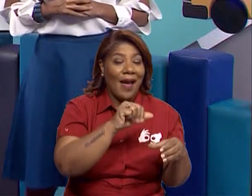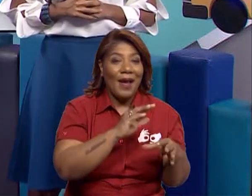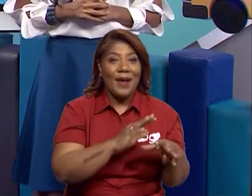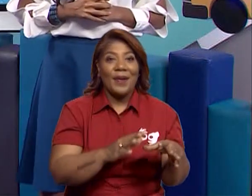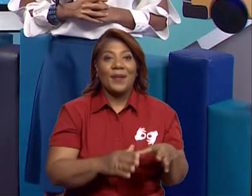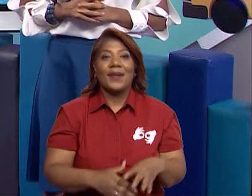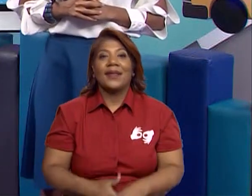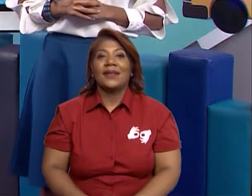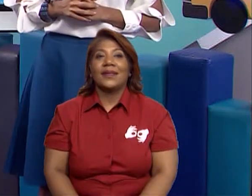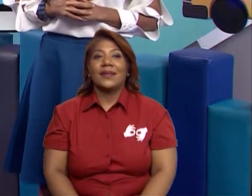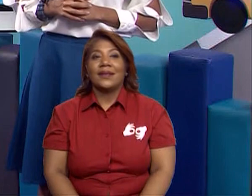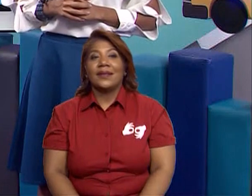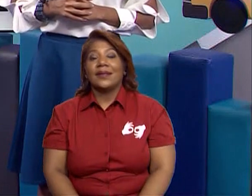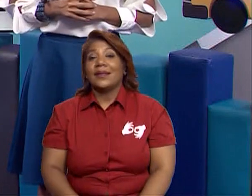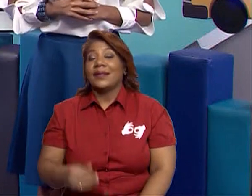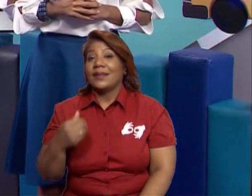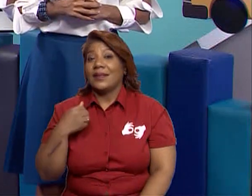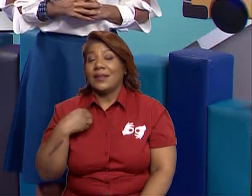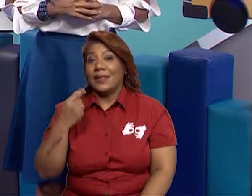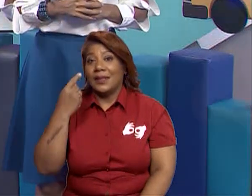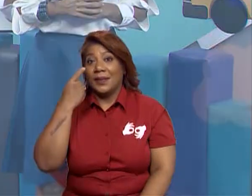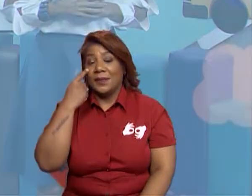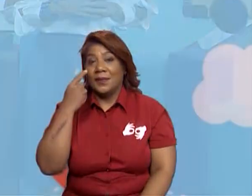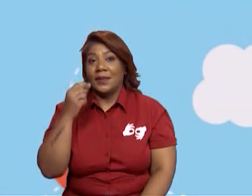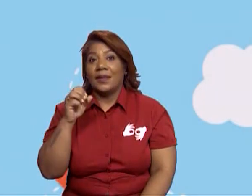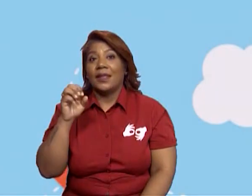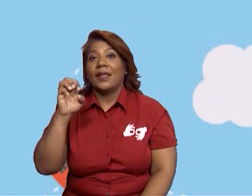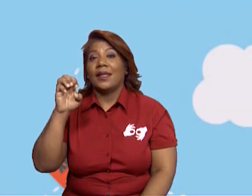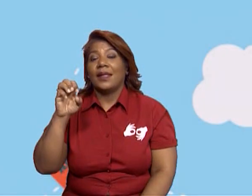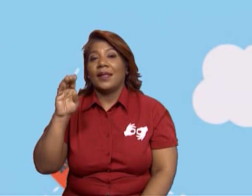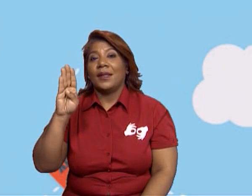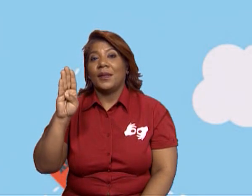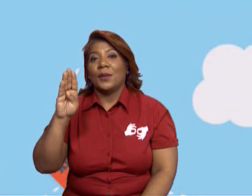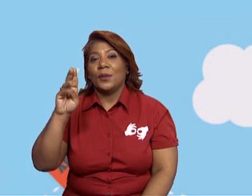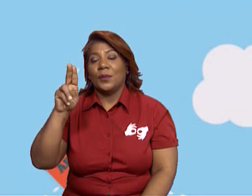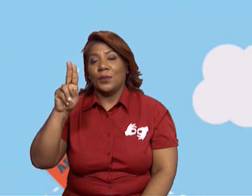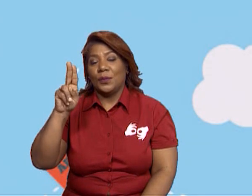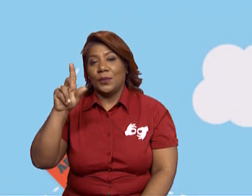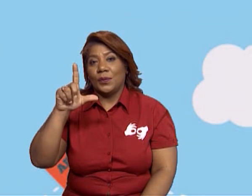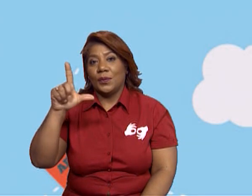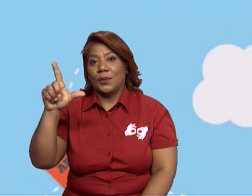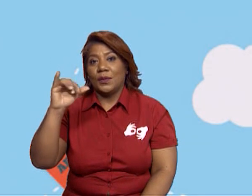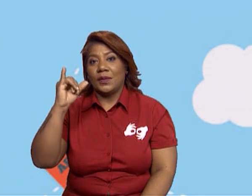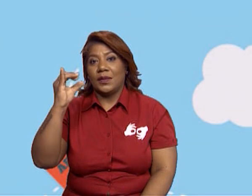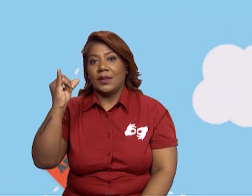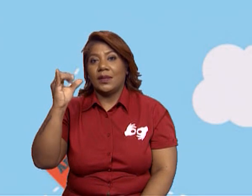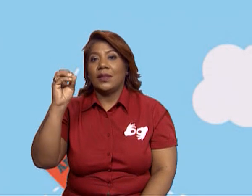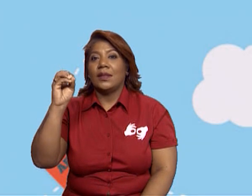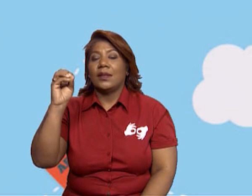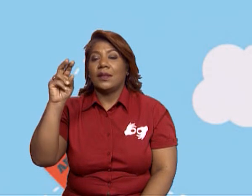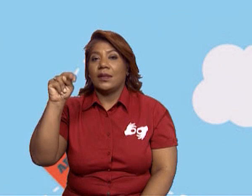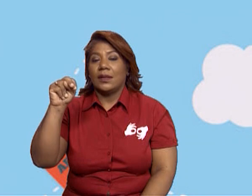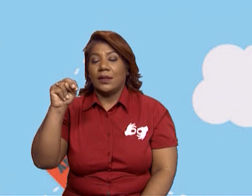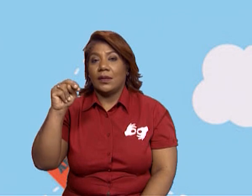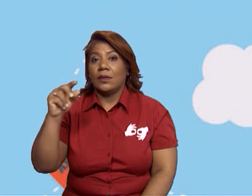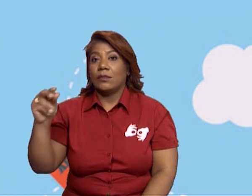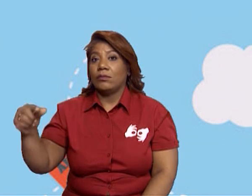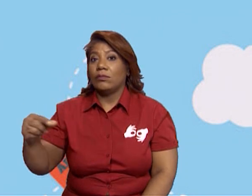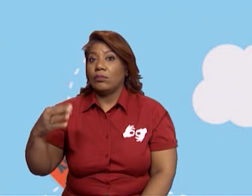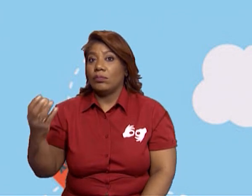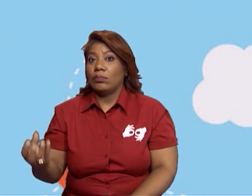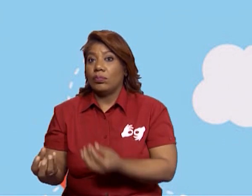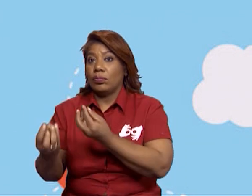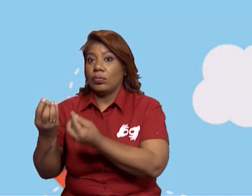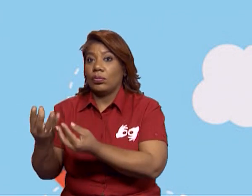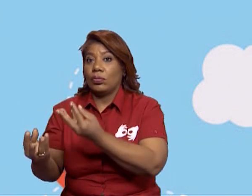Muy bien. Tenemos también la ebullición, que es el proceso físico en el que un líquido pasa a un estado gaseoso. Solo